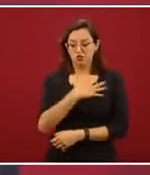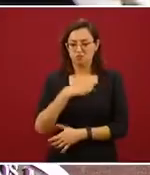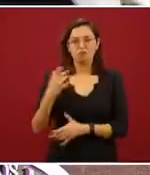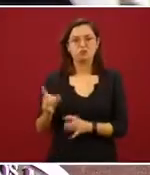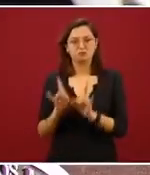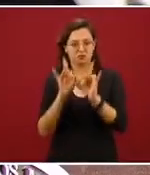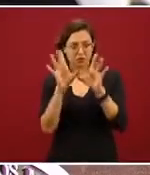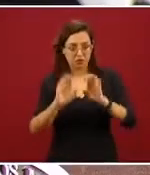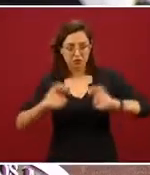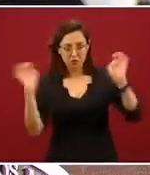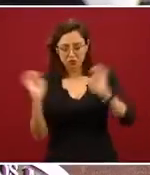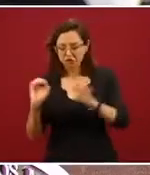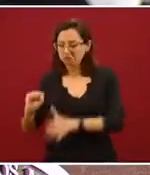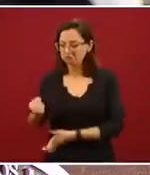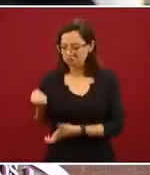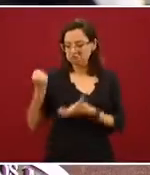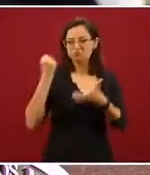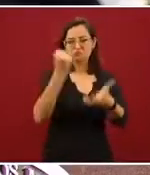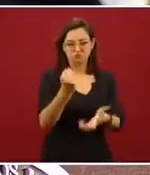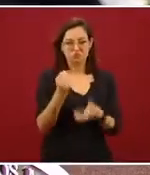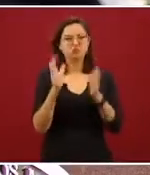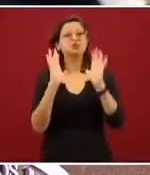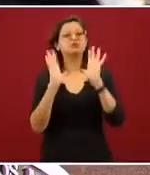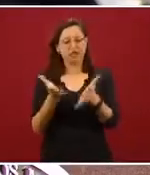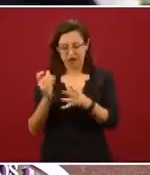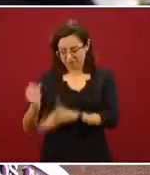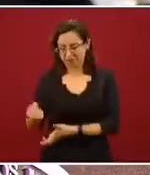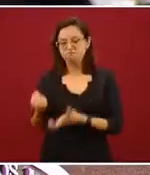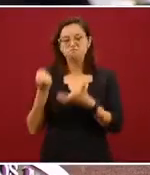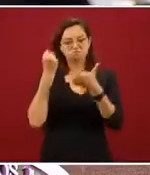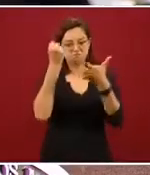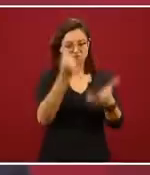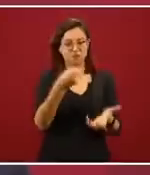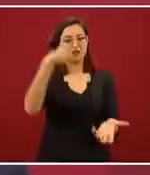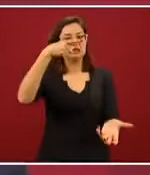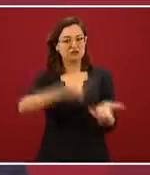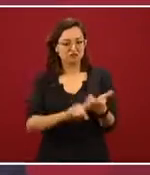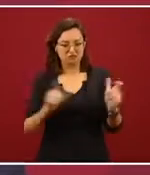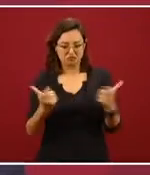El INSABI los tiene ya a su disposición. Este fondo tiene